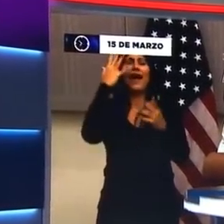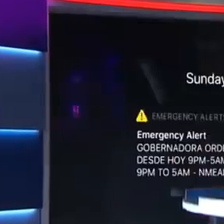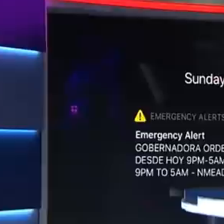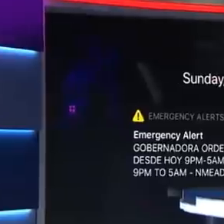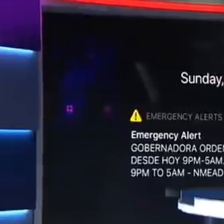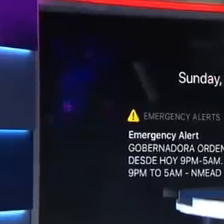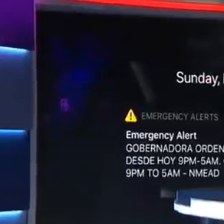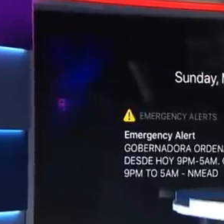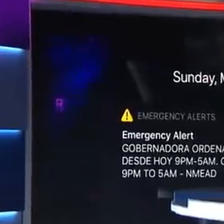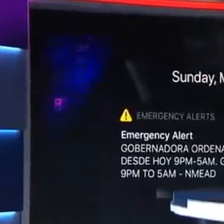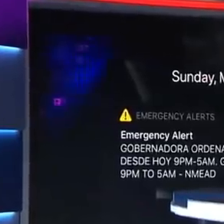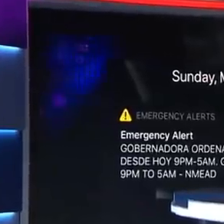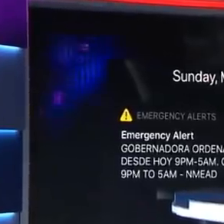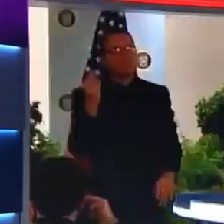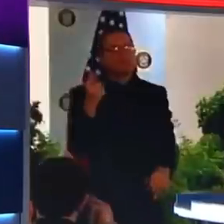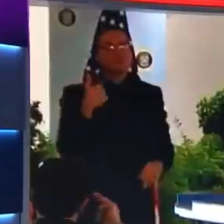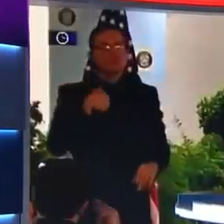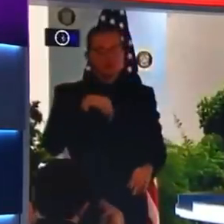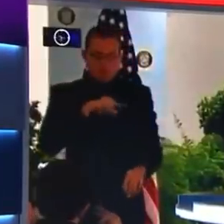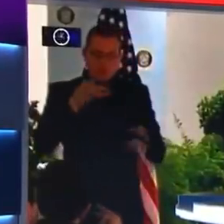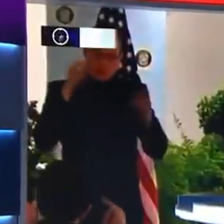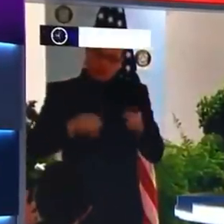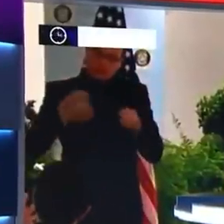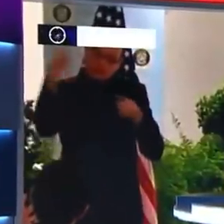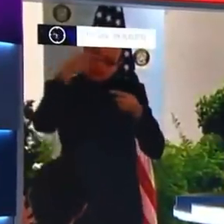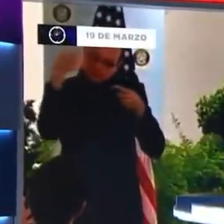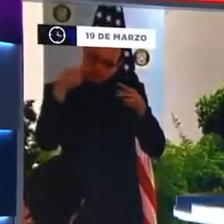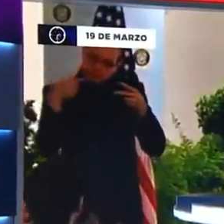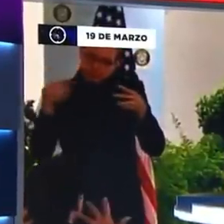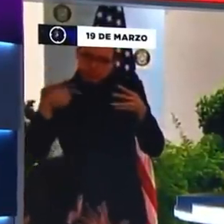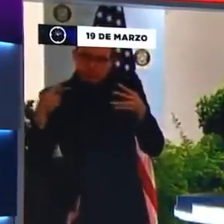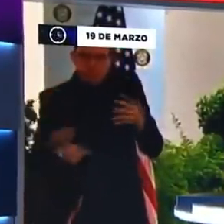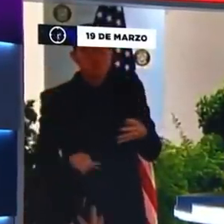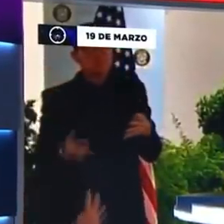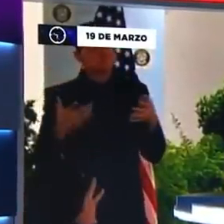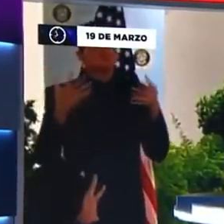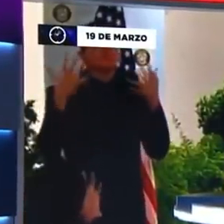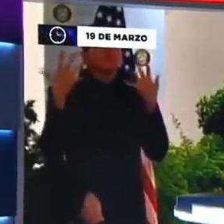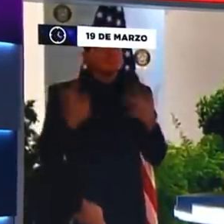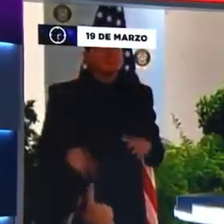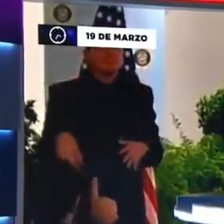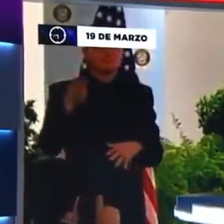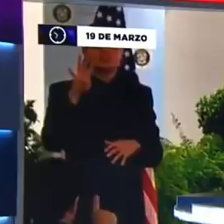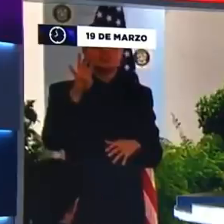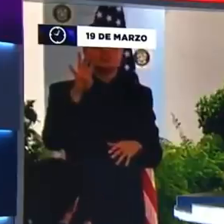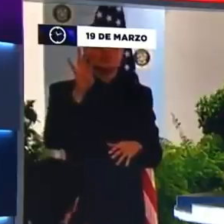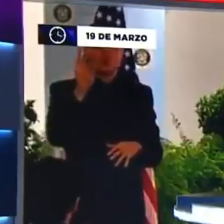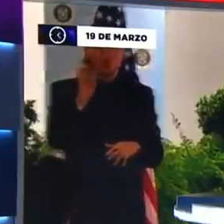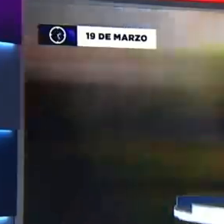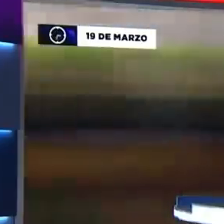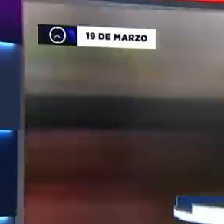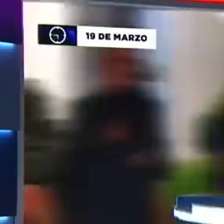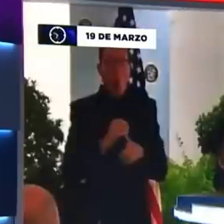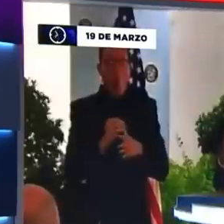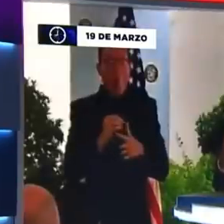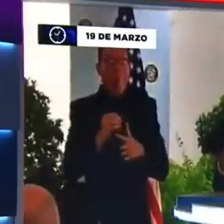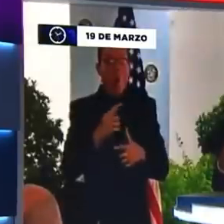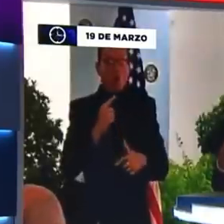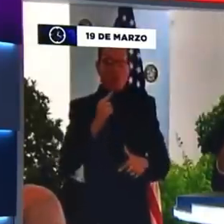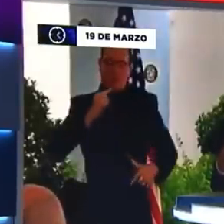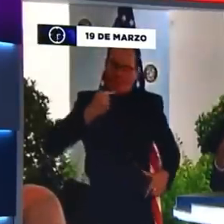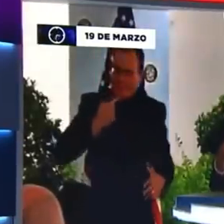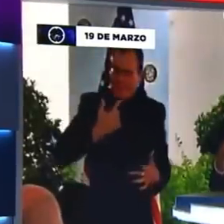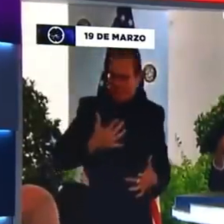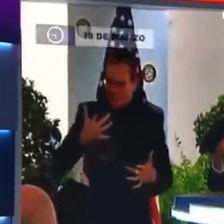días. Vamos a darles un repaso de lo que ha sido el desempeño del gobierno durante este